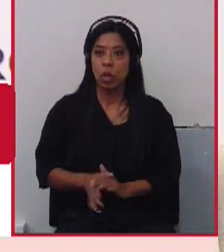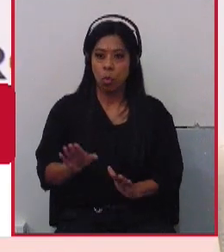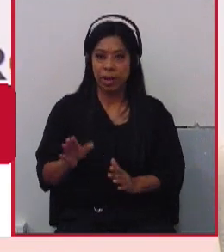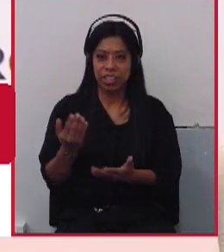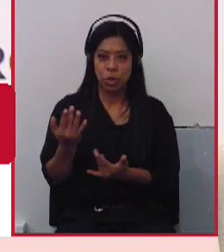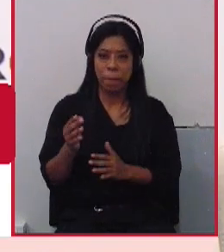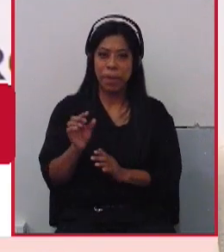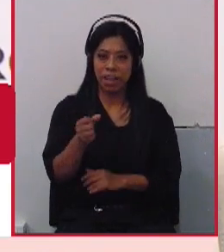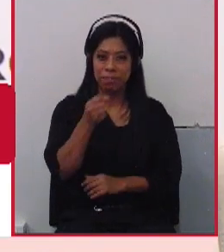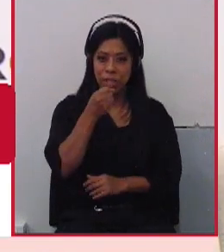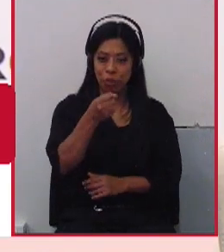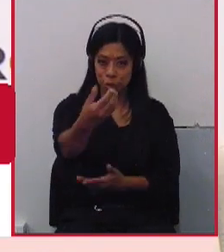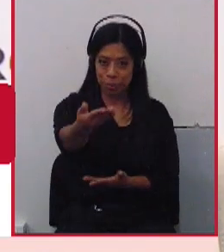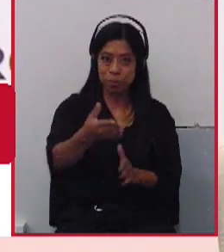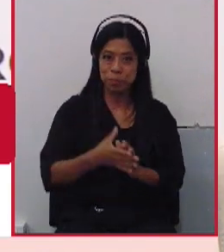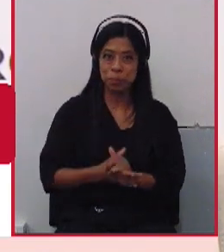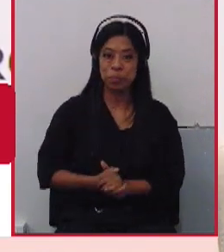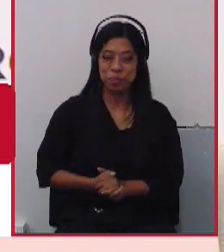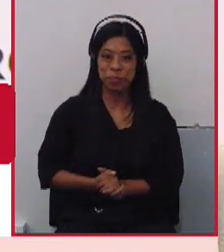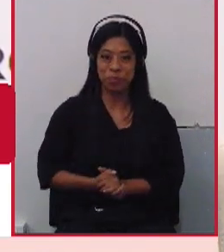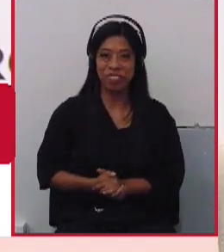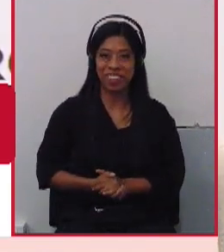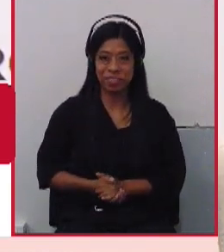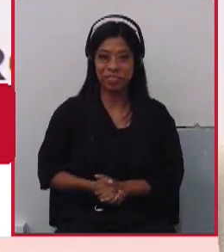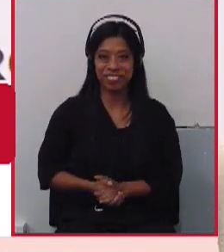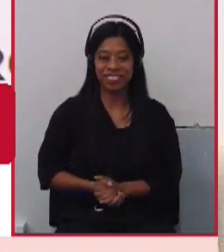Ahí viene el micro,